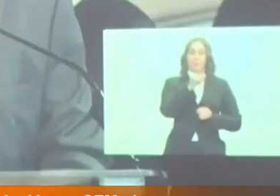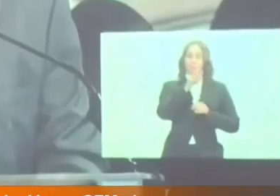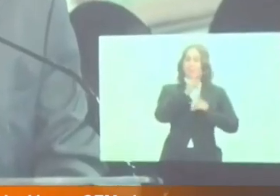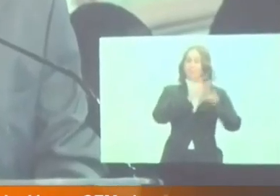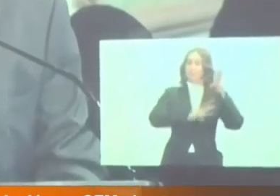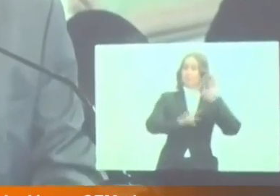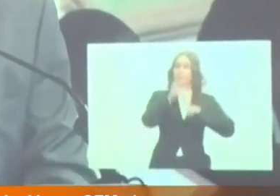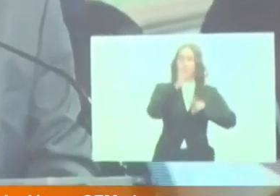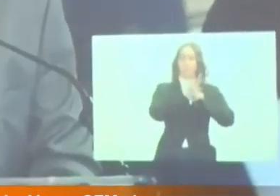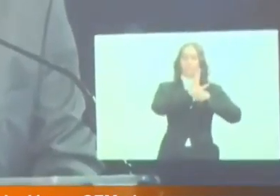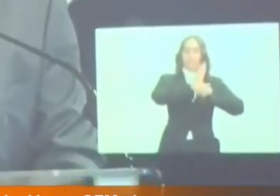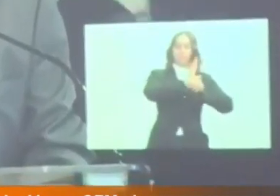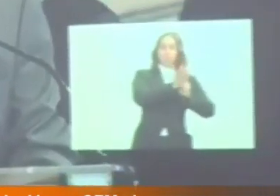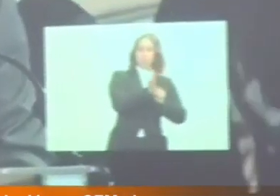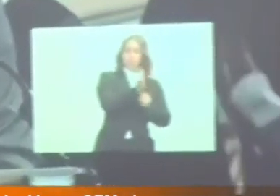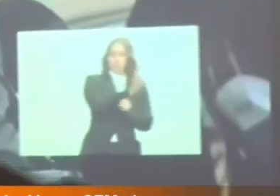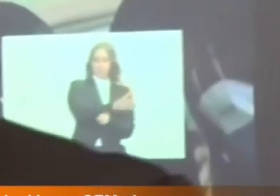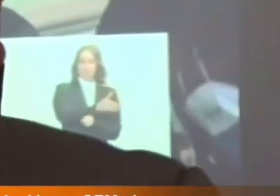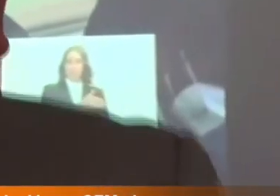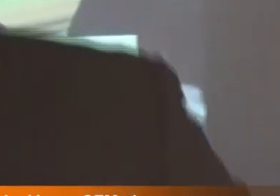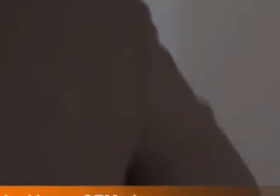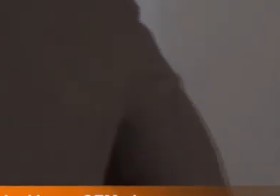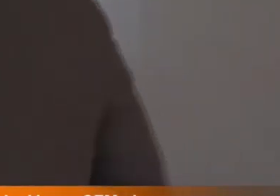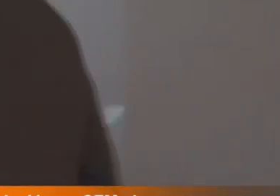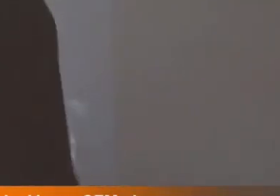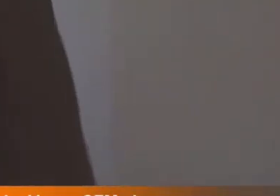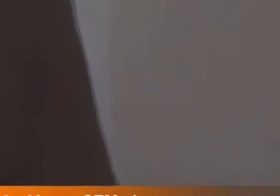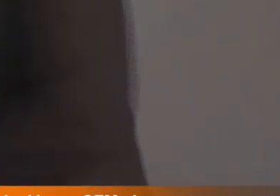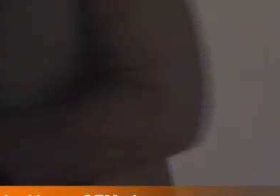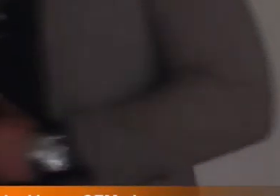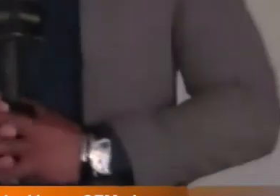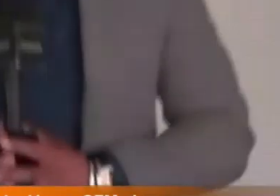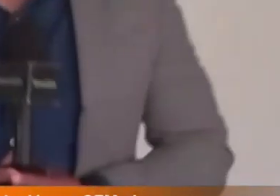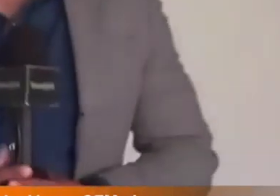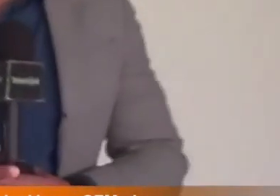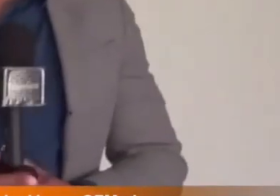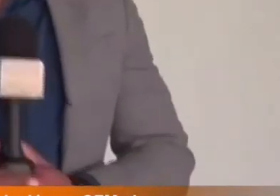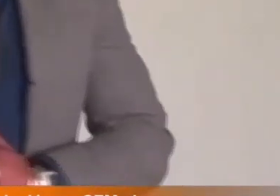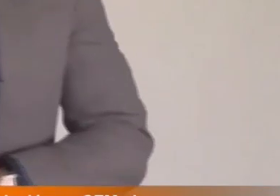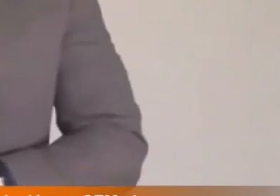contra el SIDA en este Hospital San Vicente de